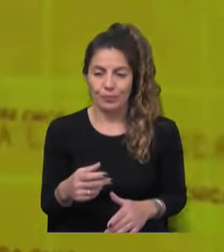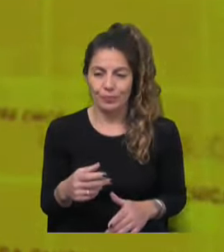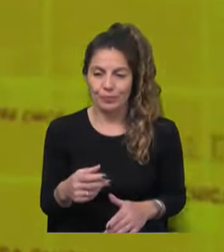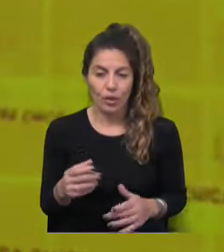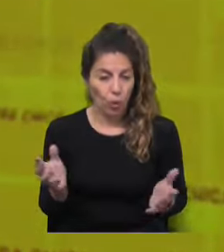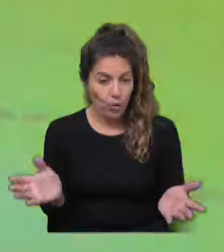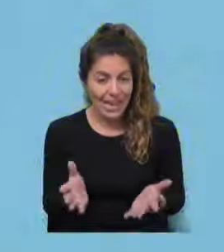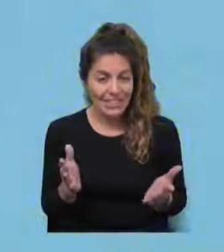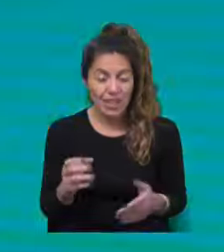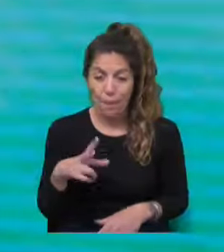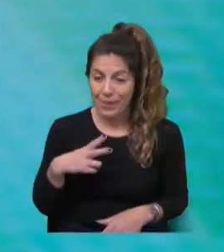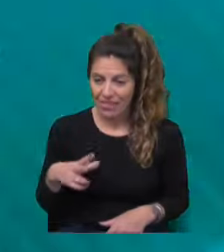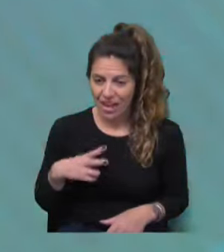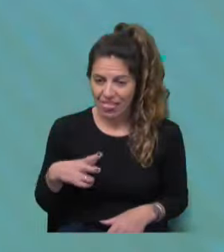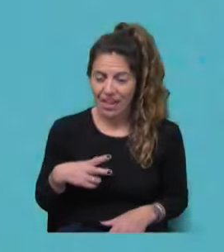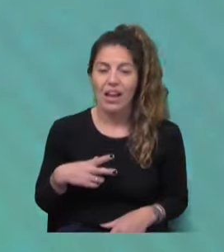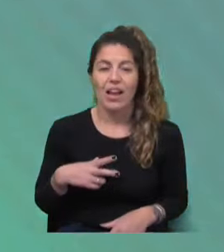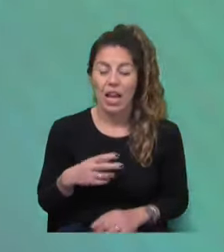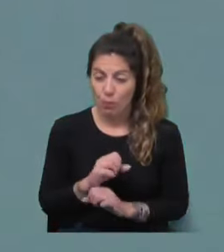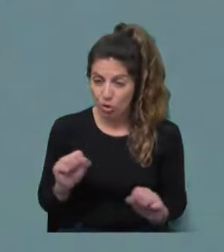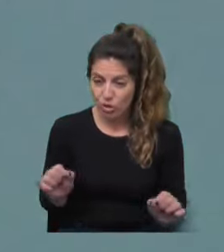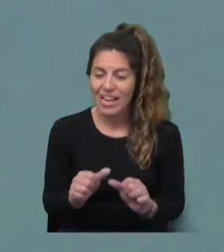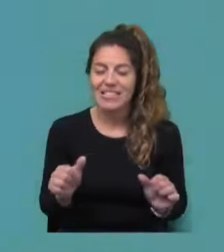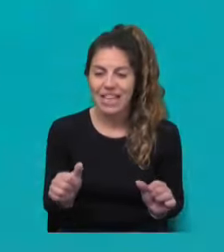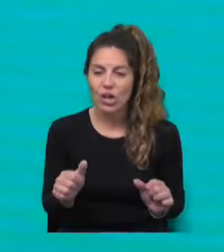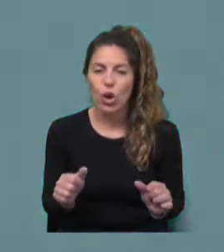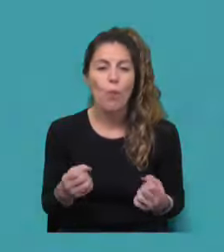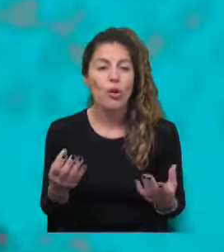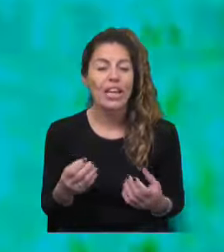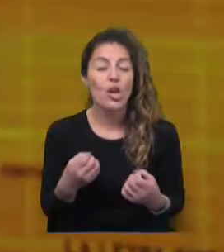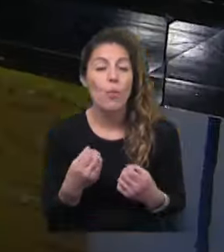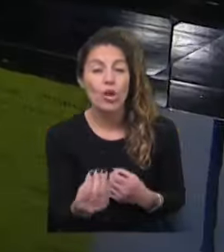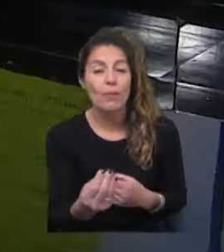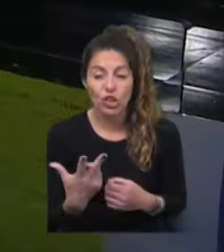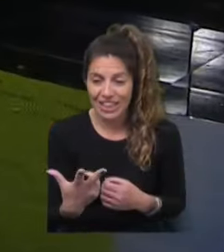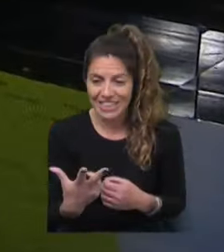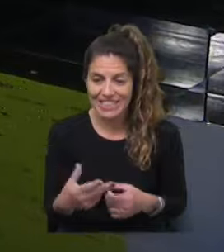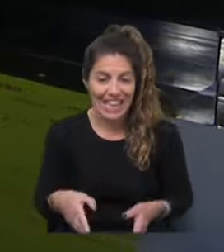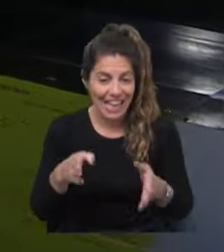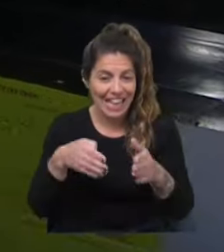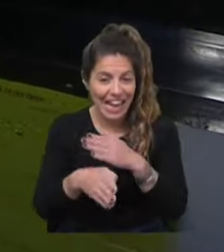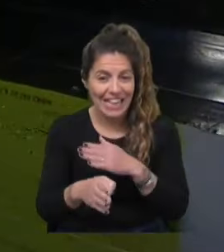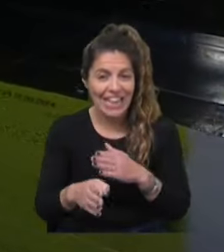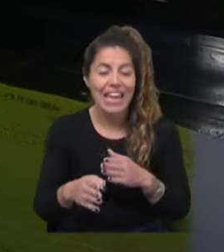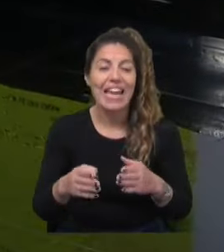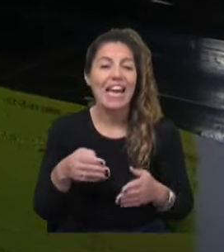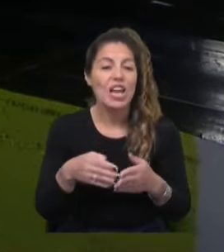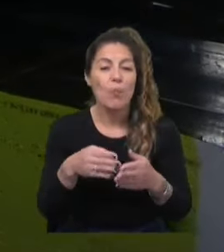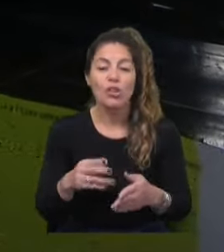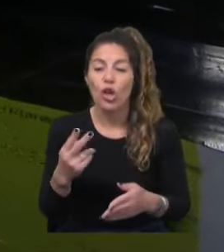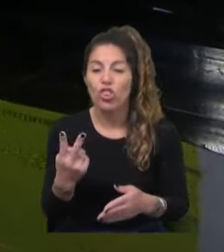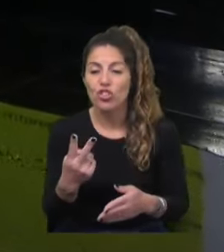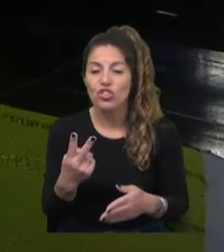iniciativa privada, que es posible hacerlo, ¿por qué no ponemos tres escáneres en el puerto de Montevideo? Dos fijos y uno